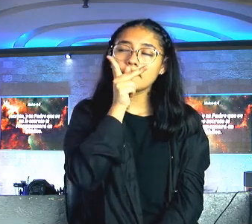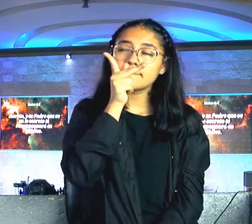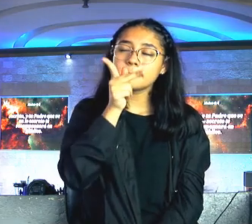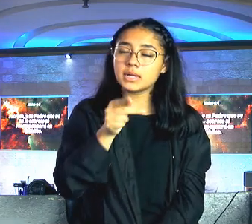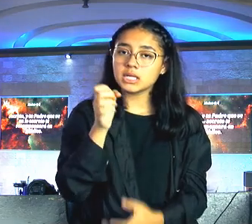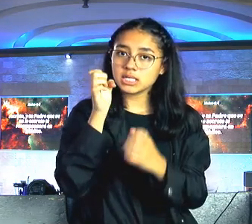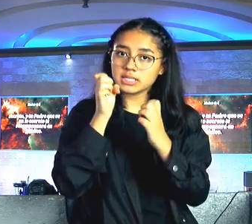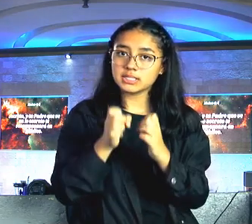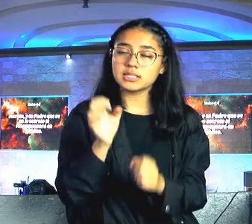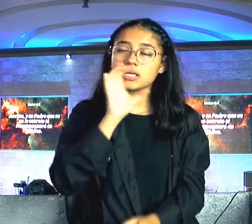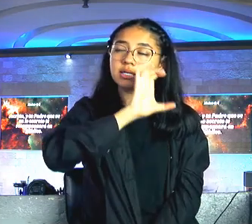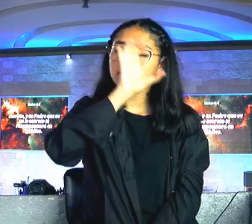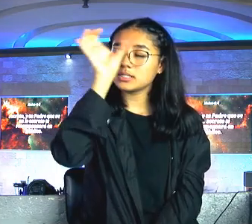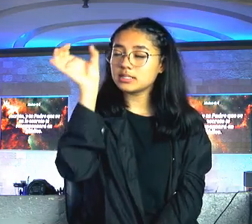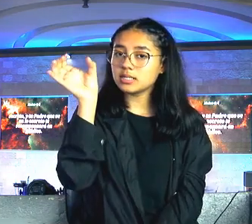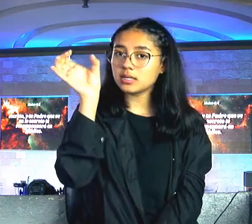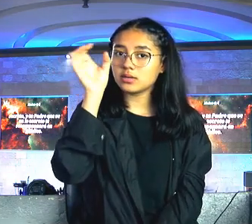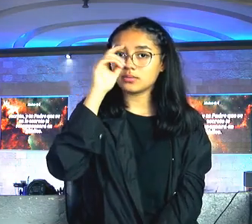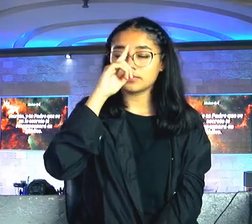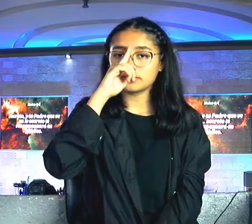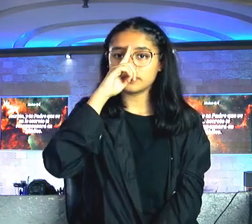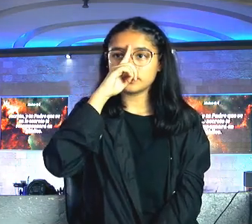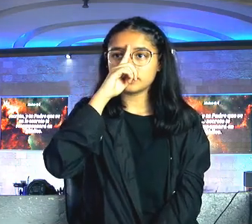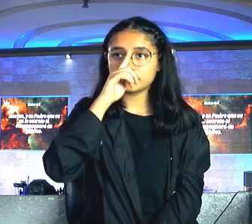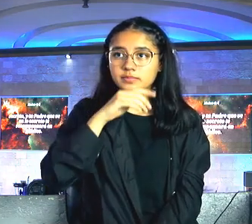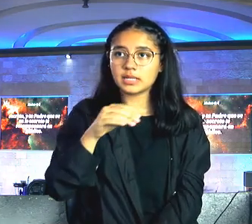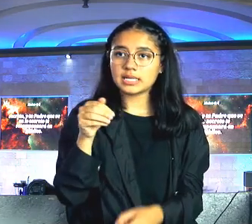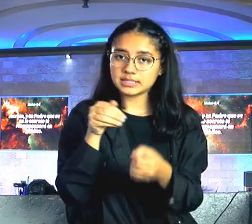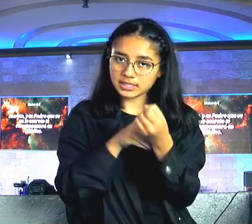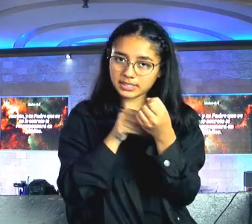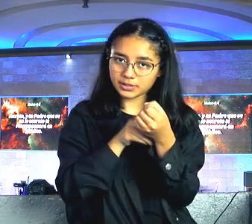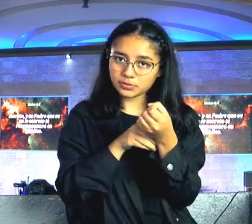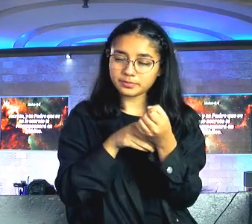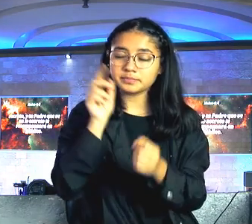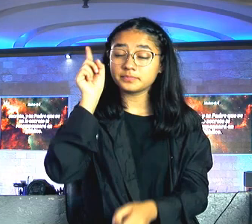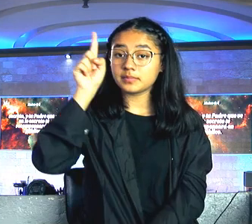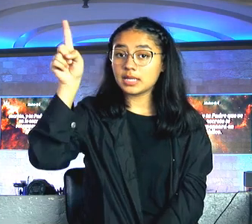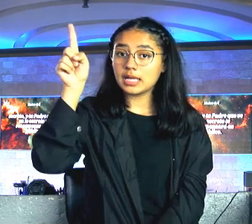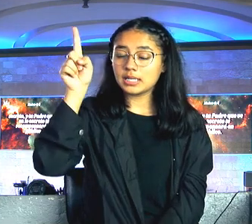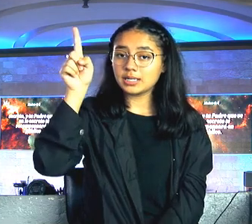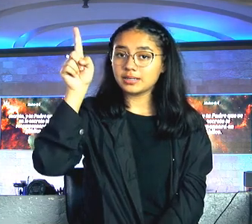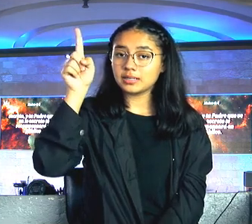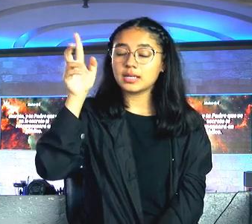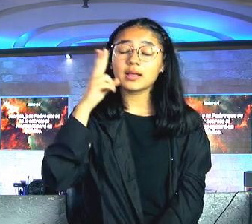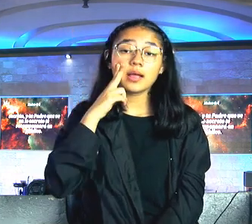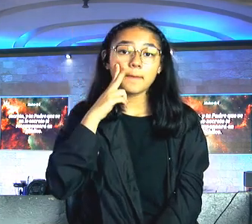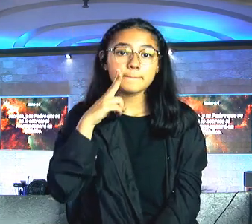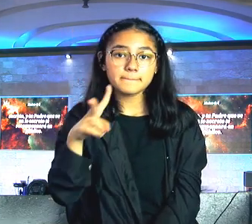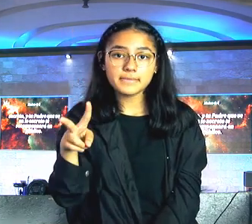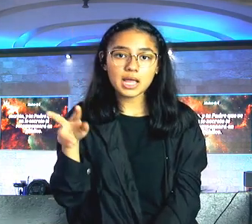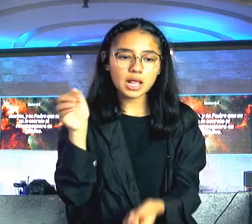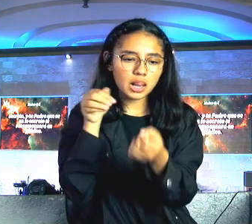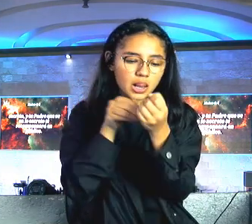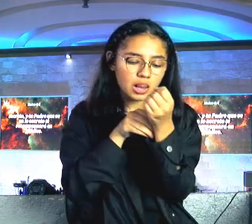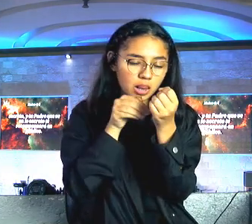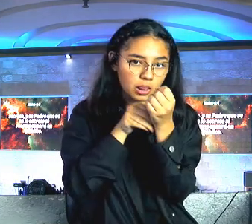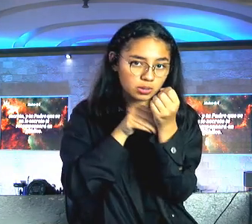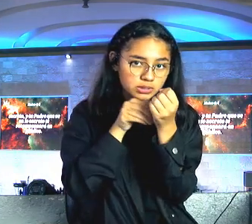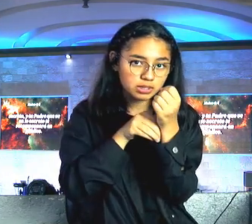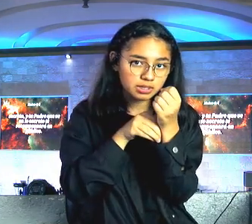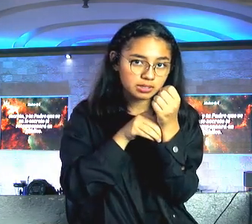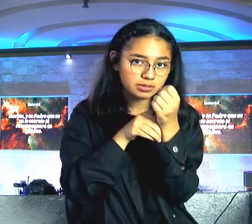está? En lo secreto. Y tu Padre que ve en lo secreto